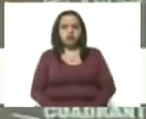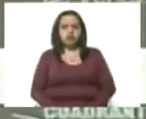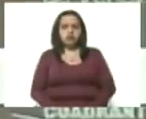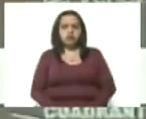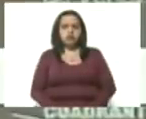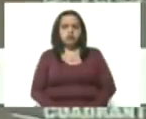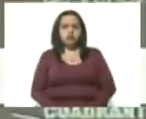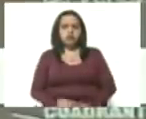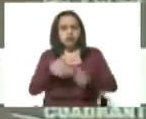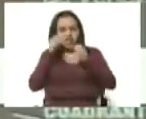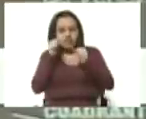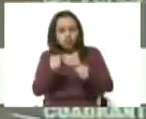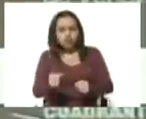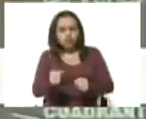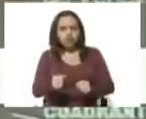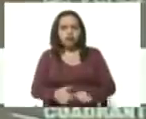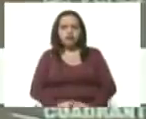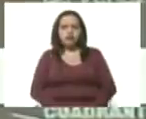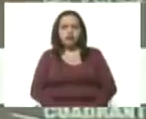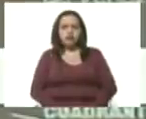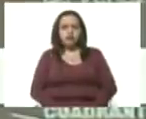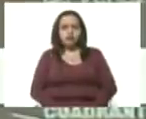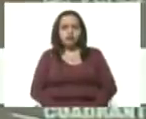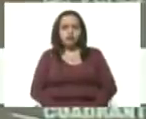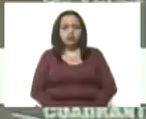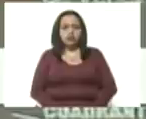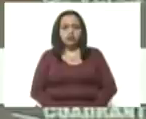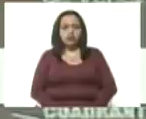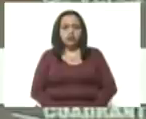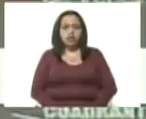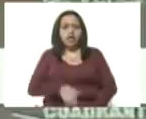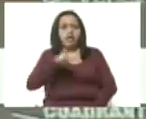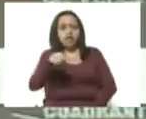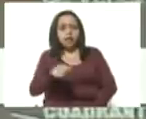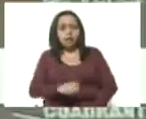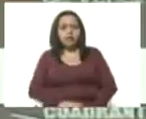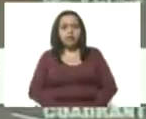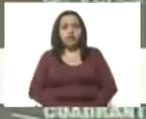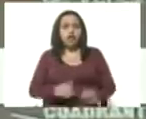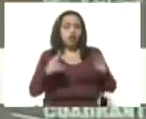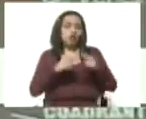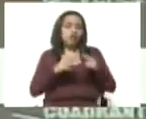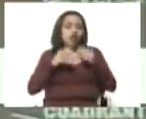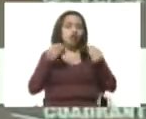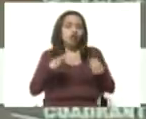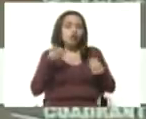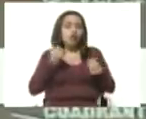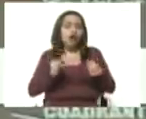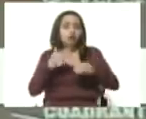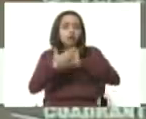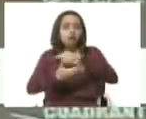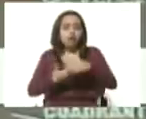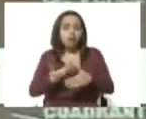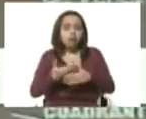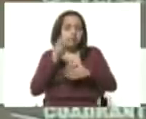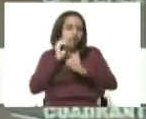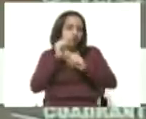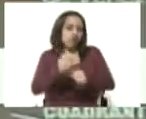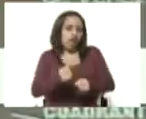de la seguridad, en la georreferenciación del delito. Hemos